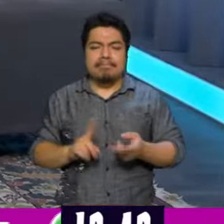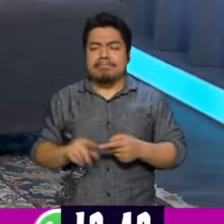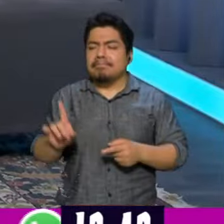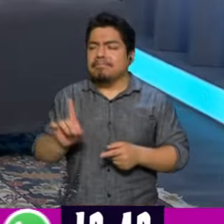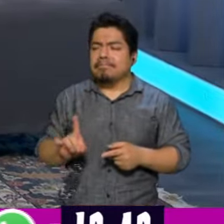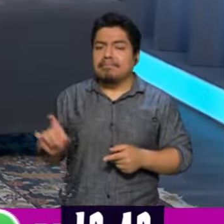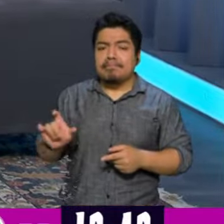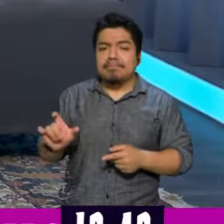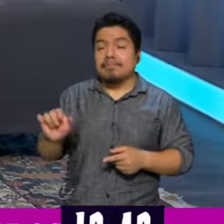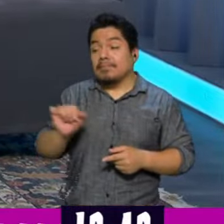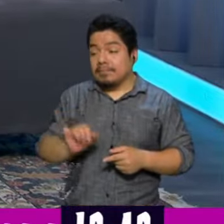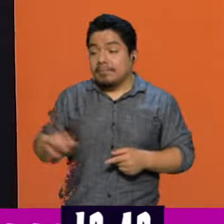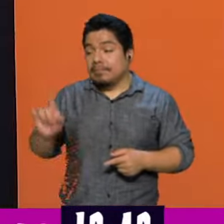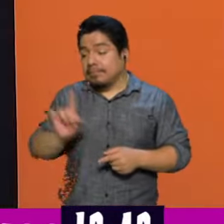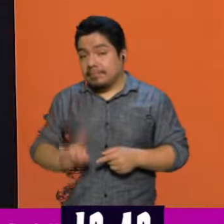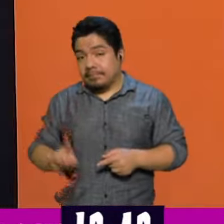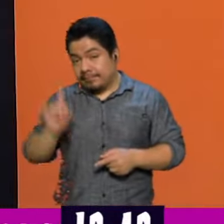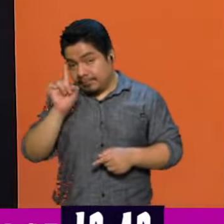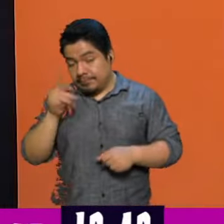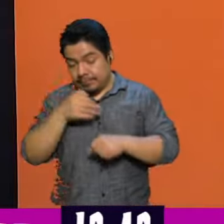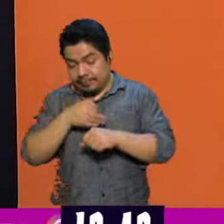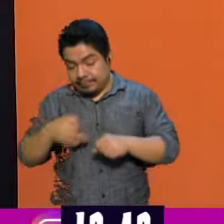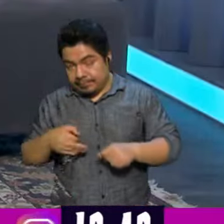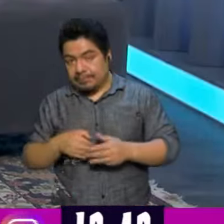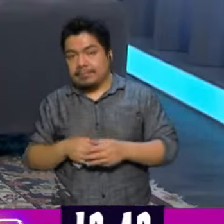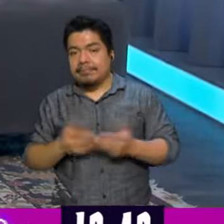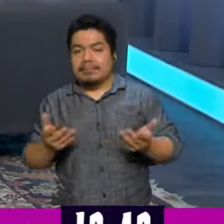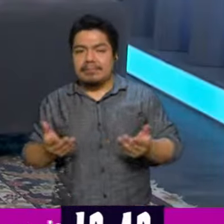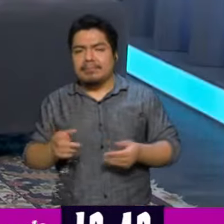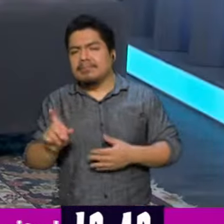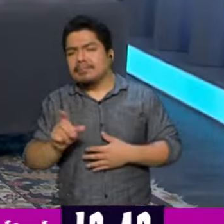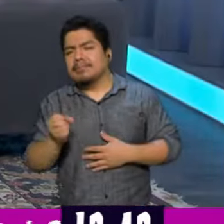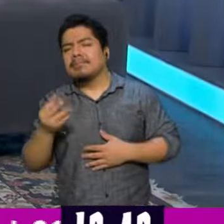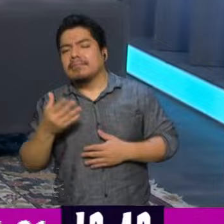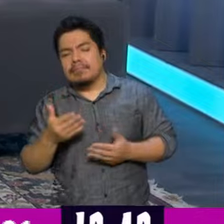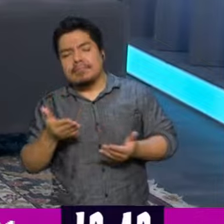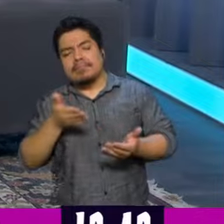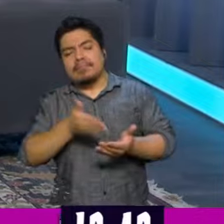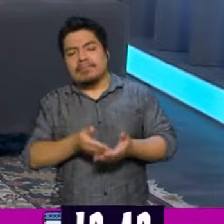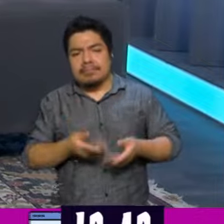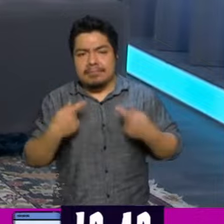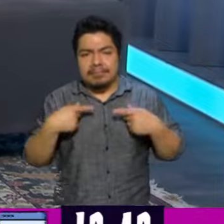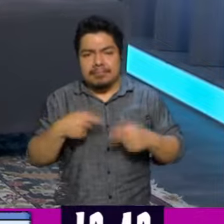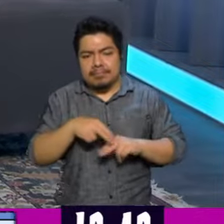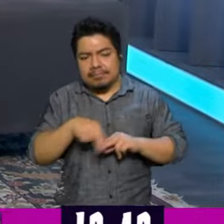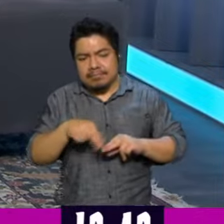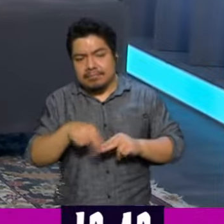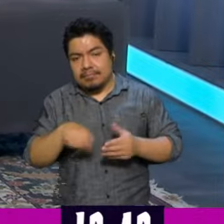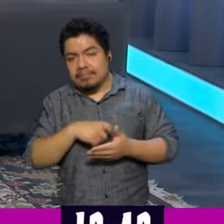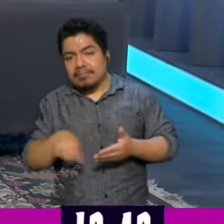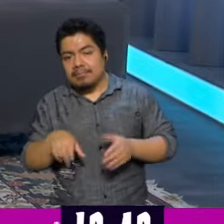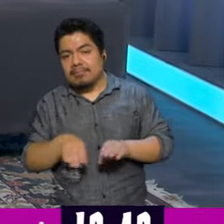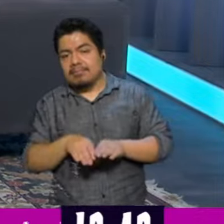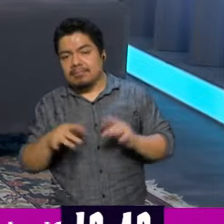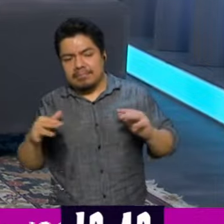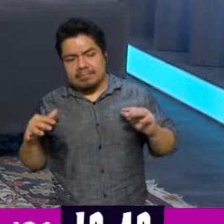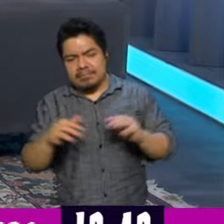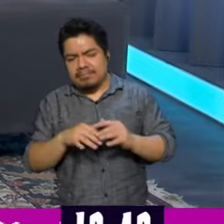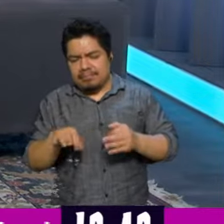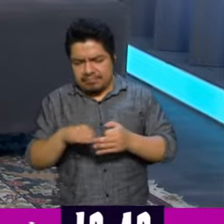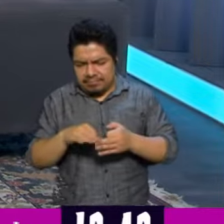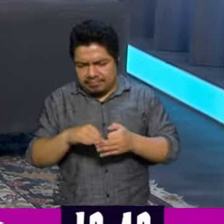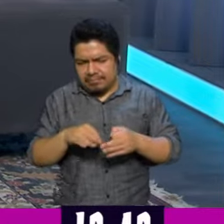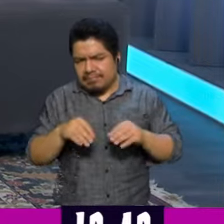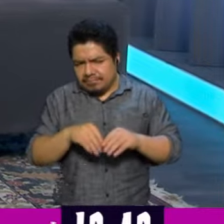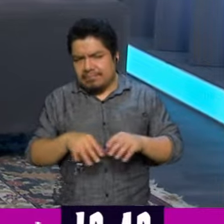días? Sábados y domingos a 1:00 p.m. Ahora aquí viene la cosa, ¿cuánta gente cabe? Hay que apartar el boleto, ¿no? Vengan, aquí hacemos que todos quepan.